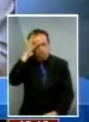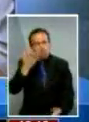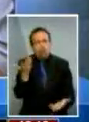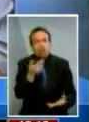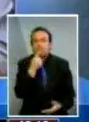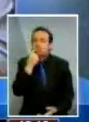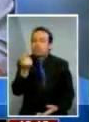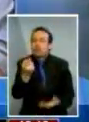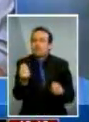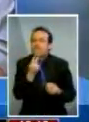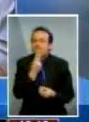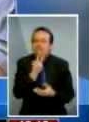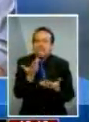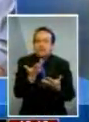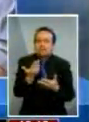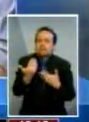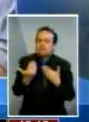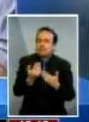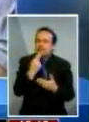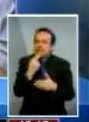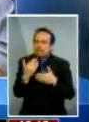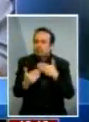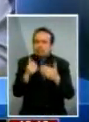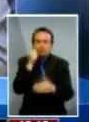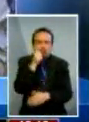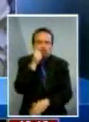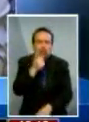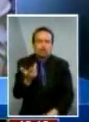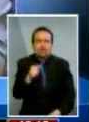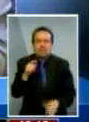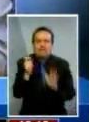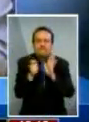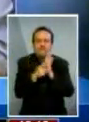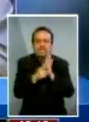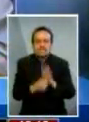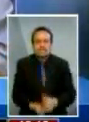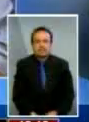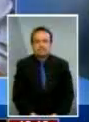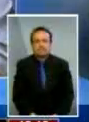está viviendo ahí el día a día en esta fecha?